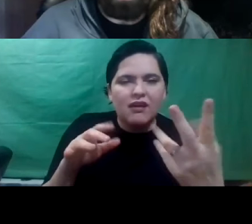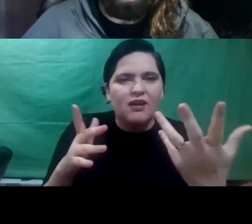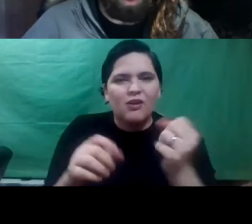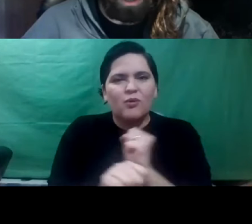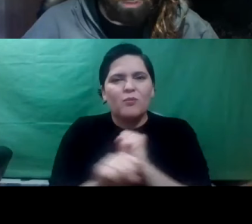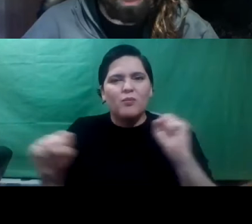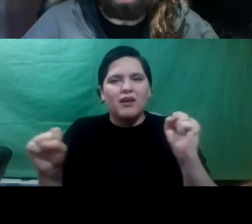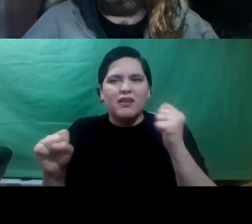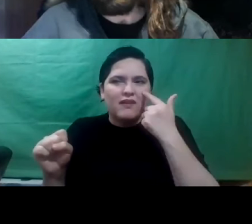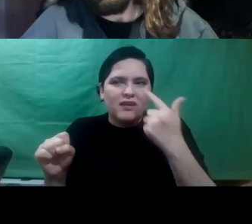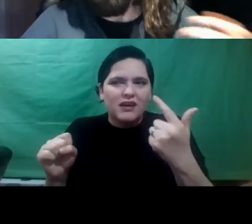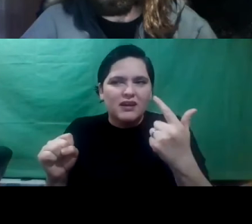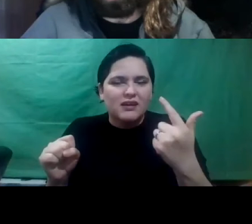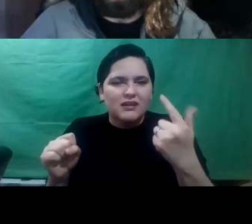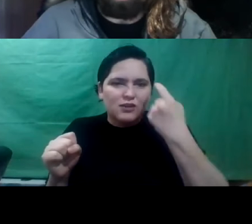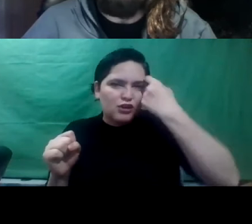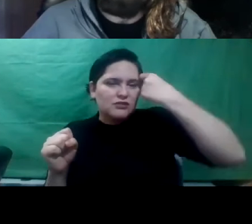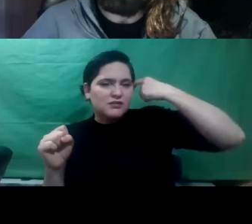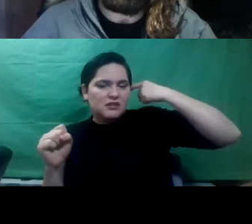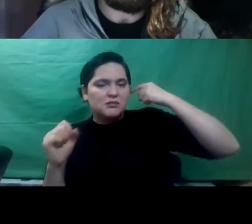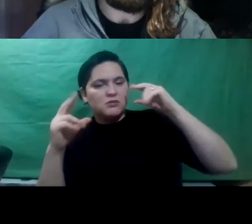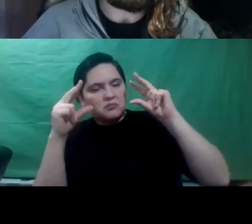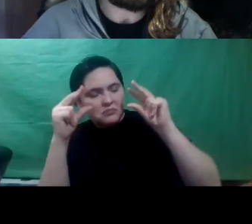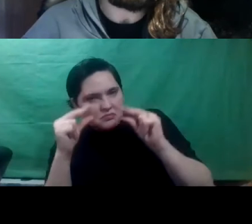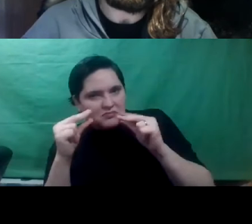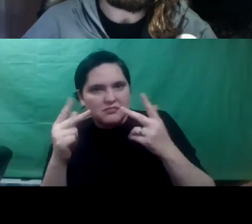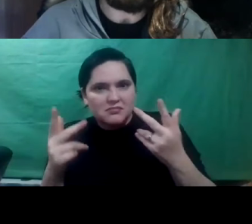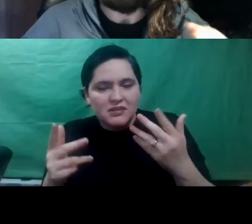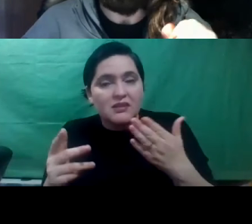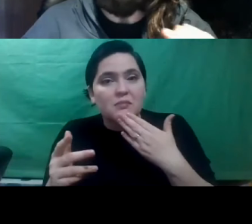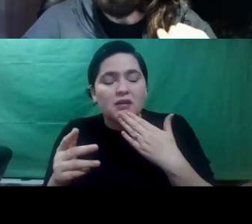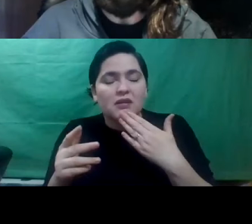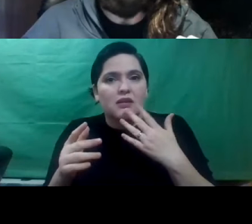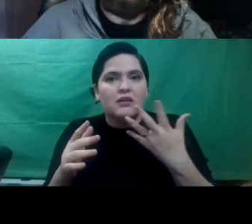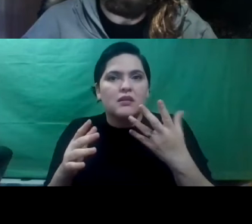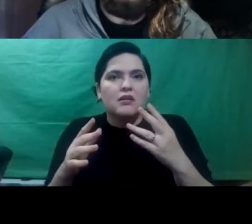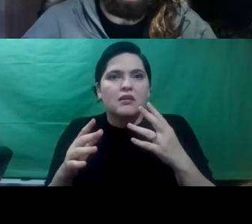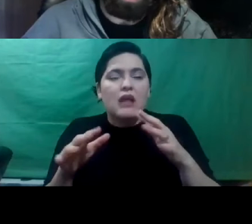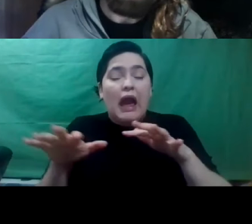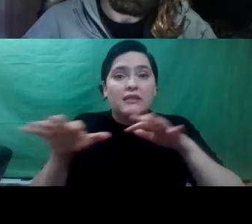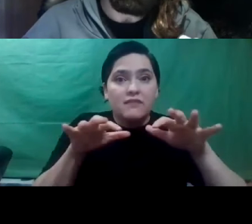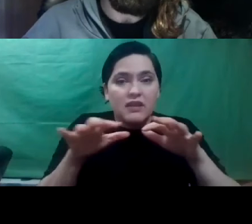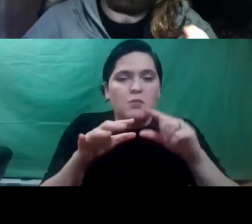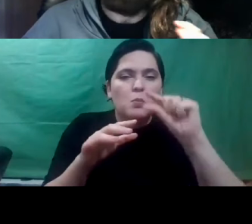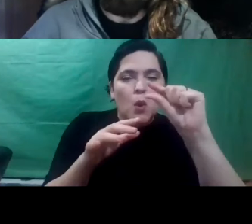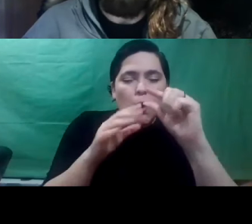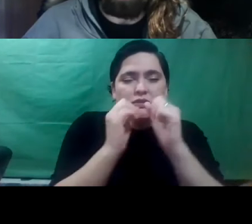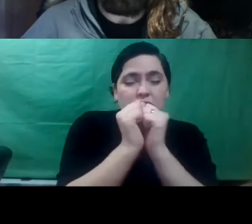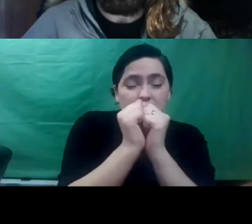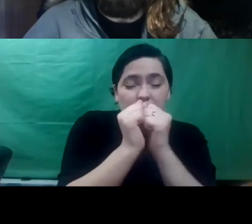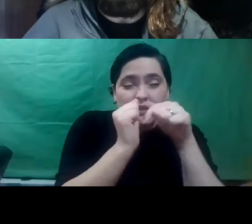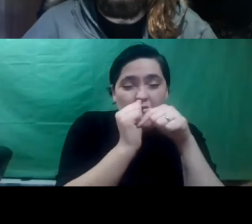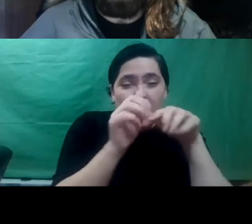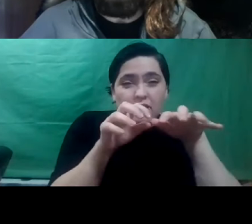los mecanismos involucrados en la conciencia, y por otro lado uno puede estar con la actividad cerebral tan poco rica en términos estadísticos que